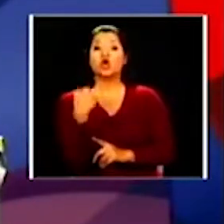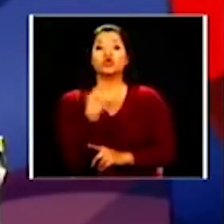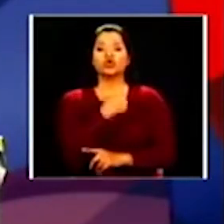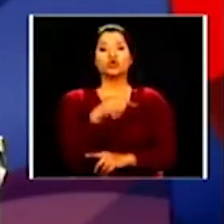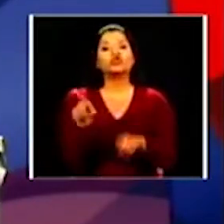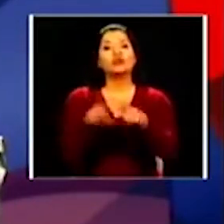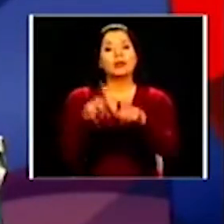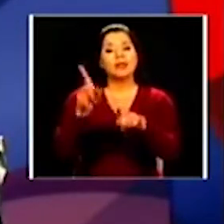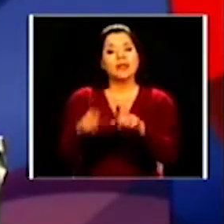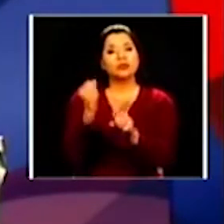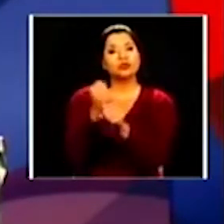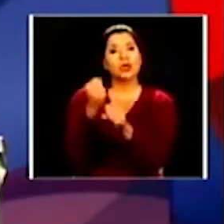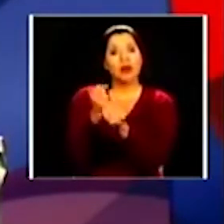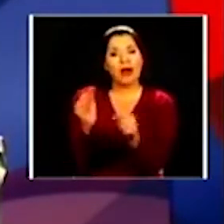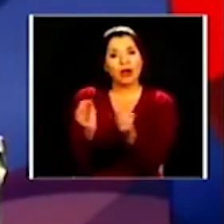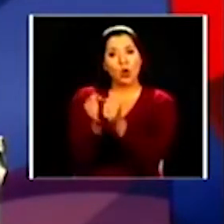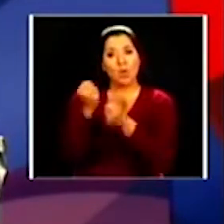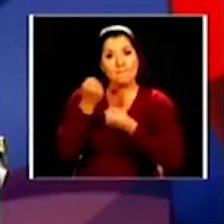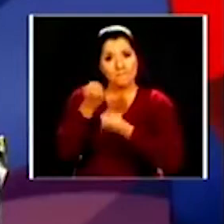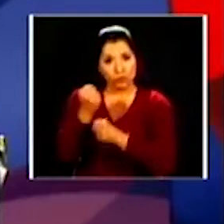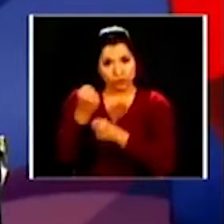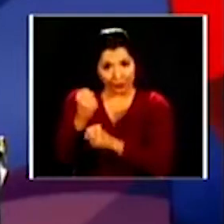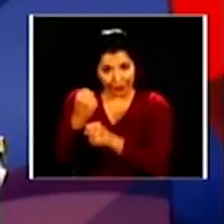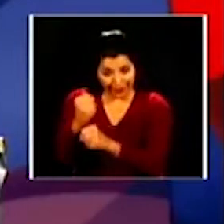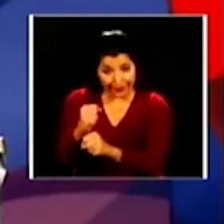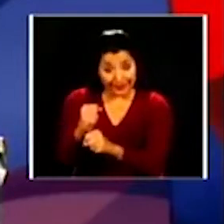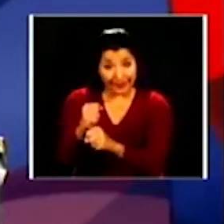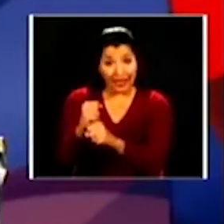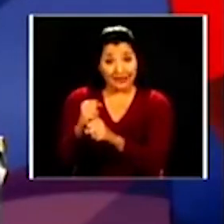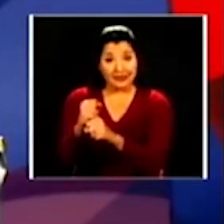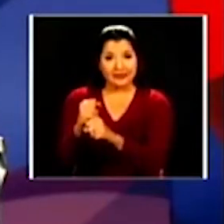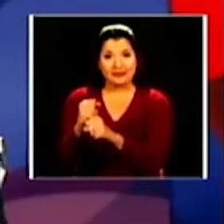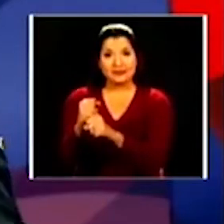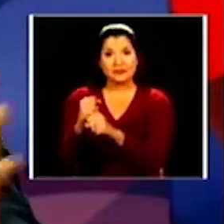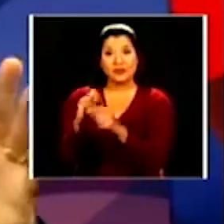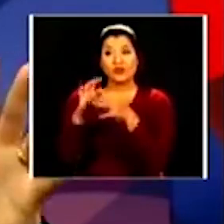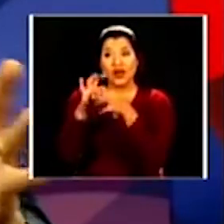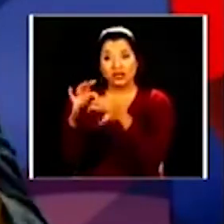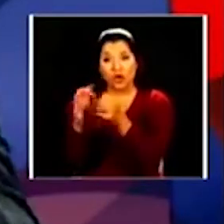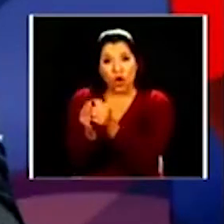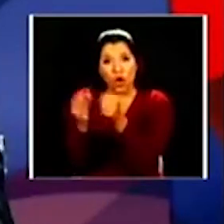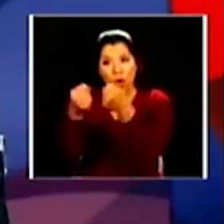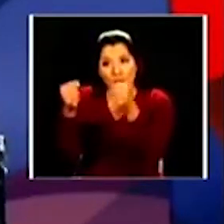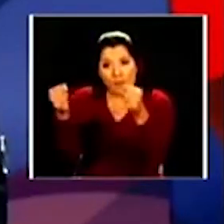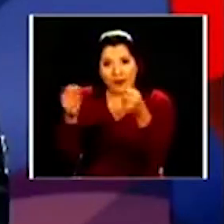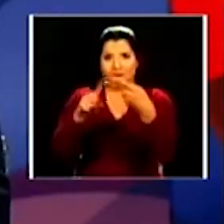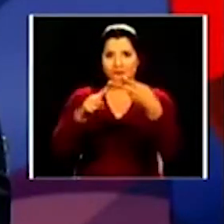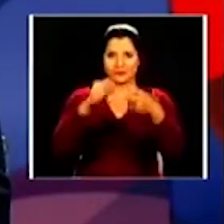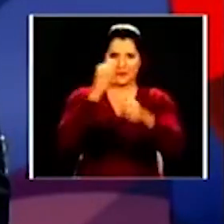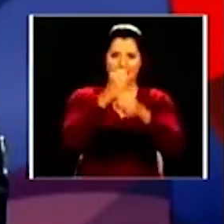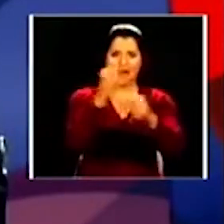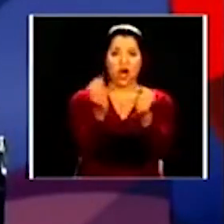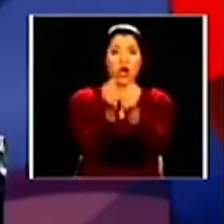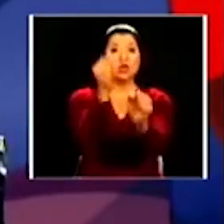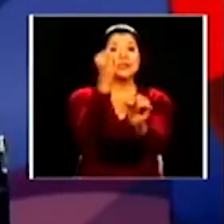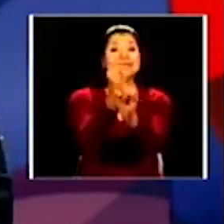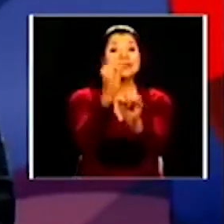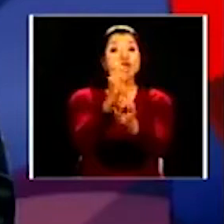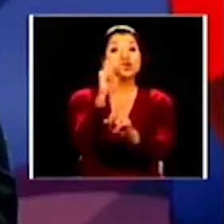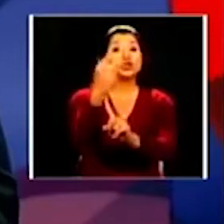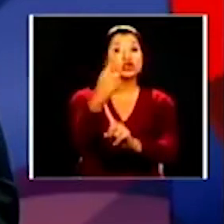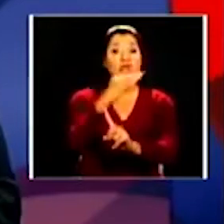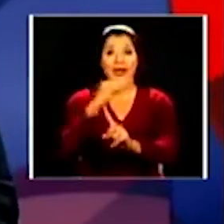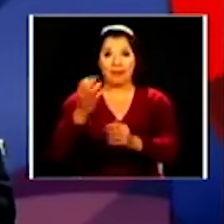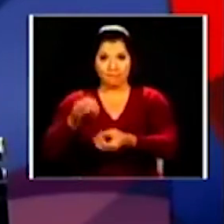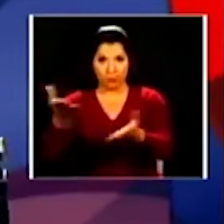las municipalidades involucradas de esos puntos especiales en mapas. Tenemos que trabajar con las instituciones sociales y públicas. Usted